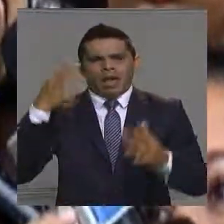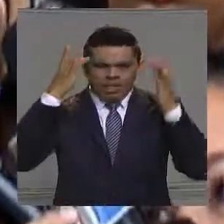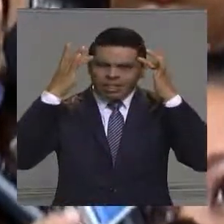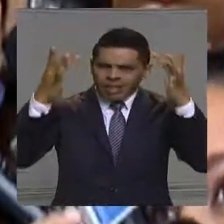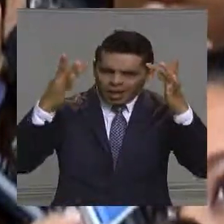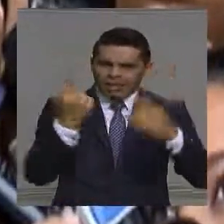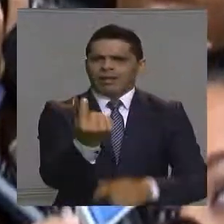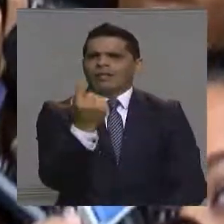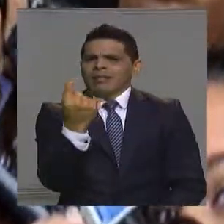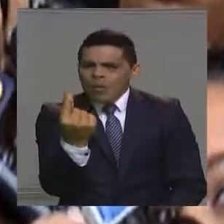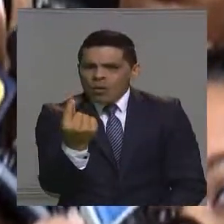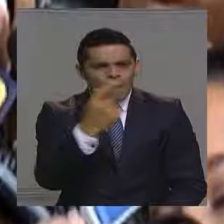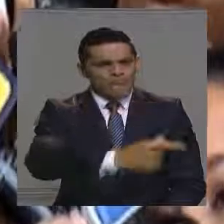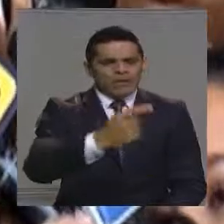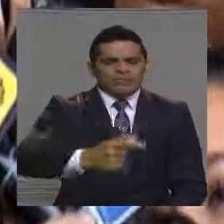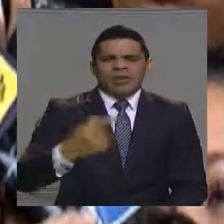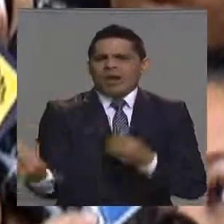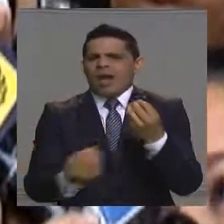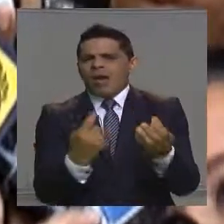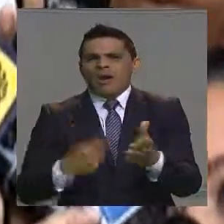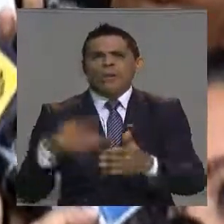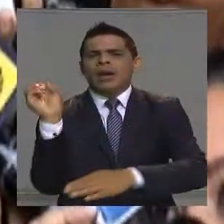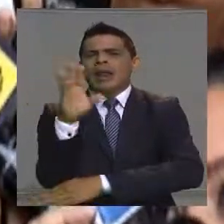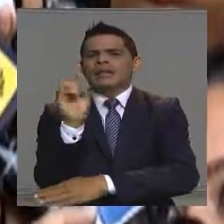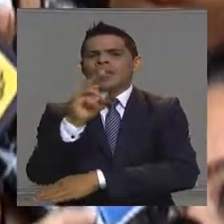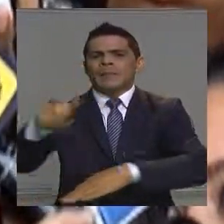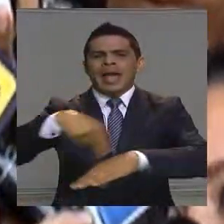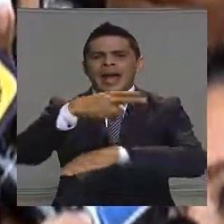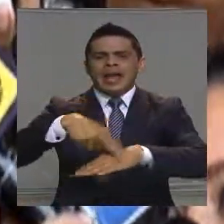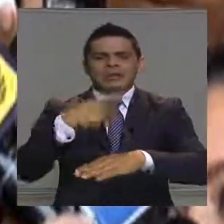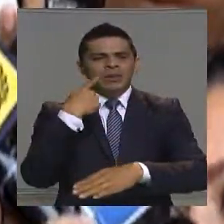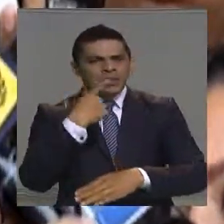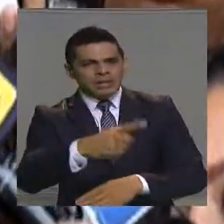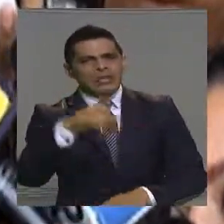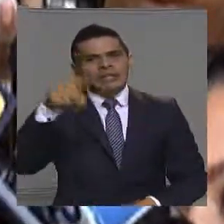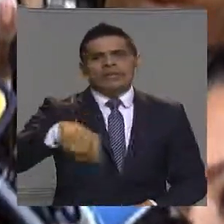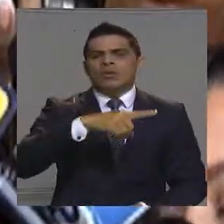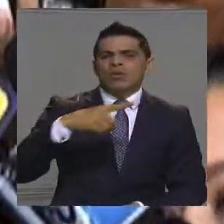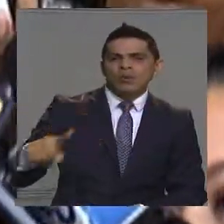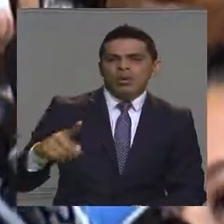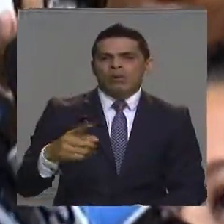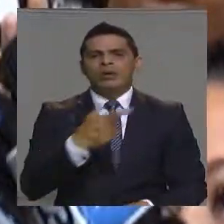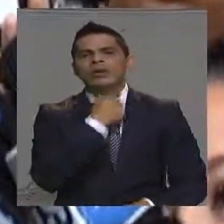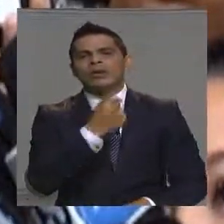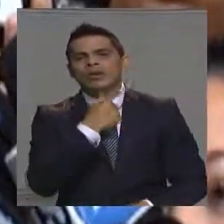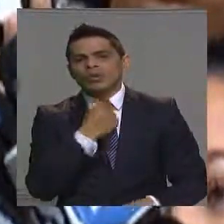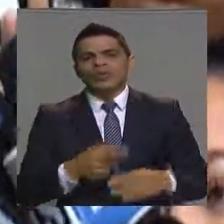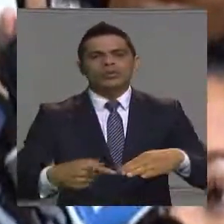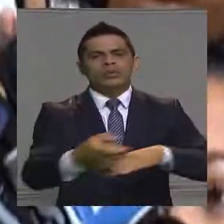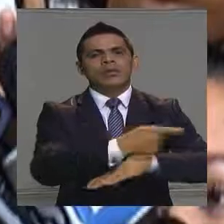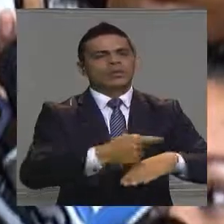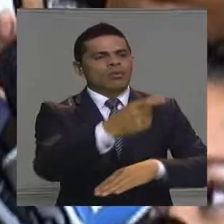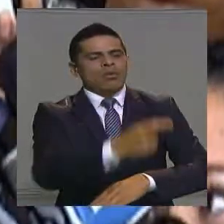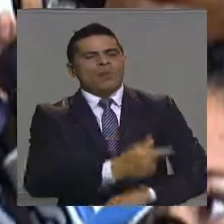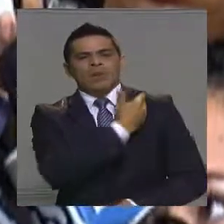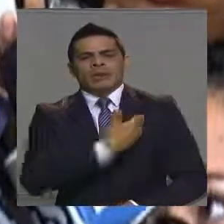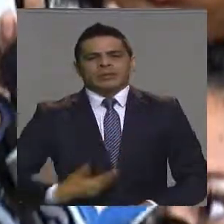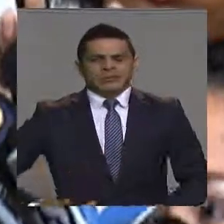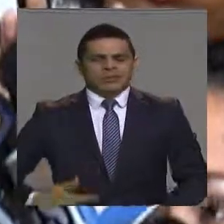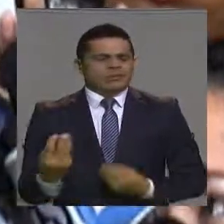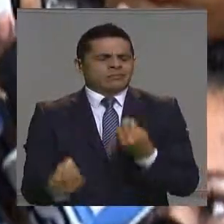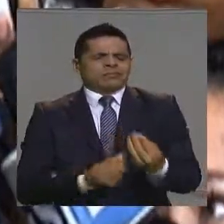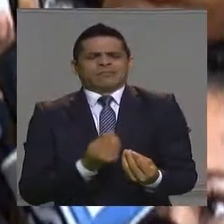pensar que un órgano legislativo es el responsable de valorar si le gusta o no le gusta la gestión de un mandatario. Por el